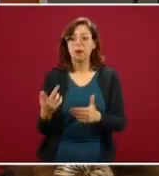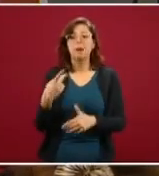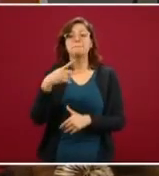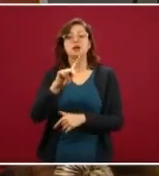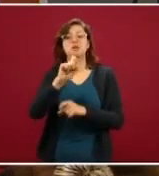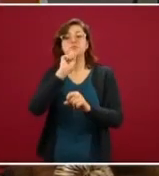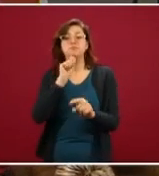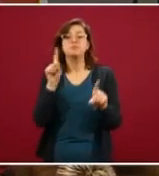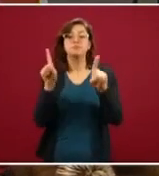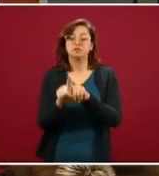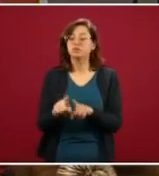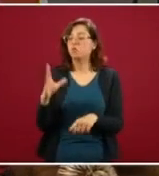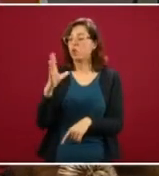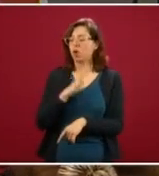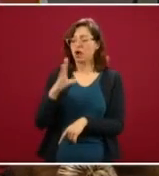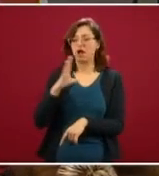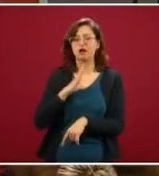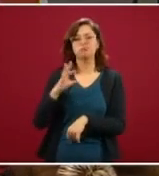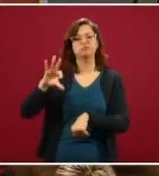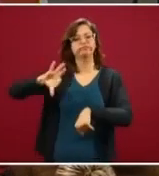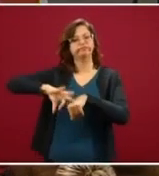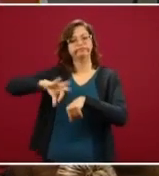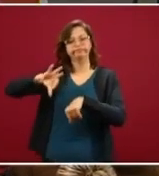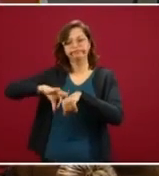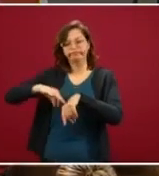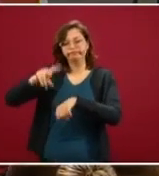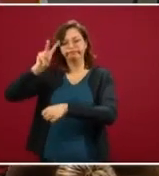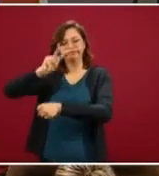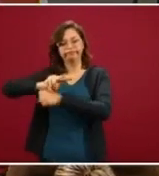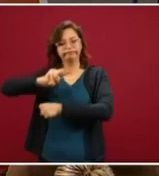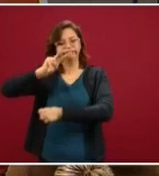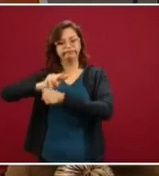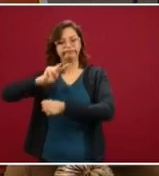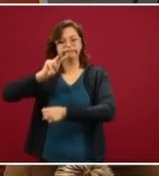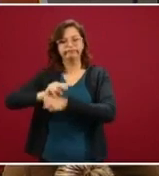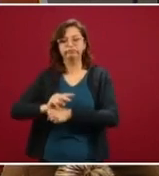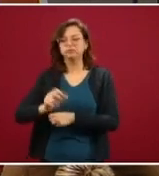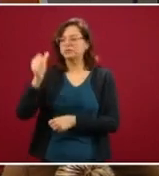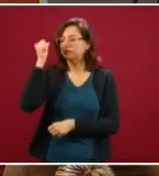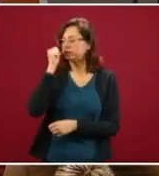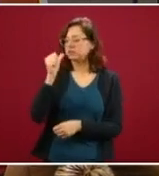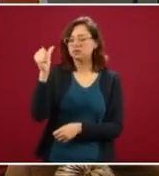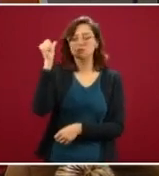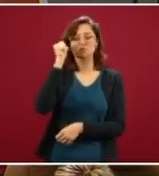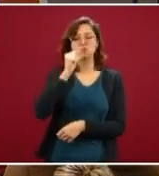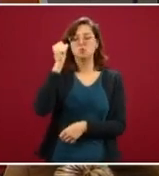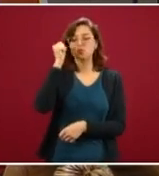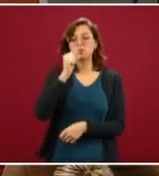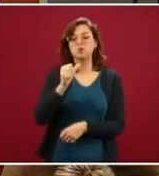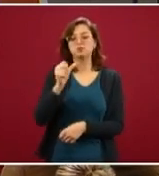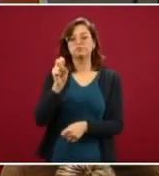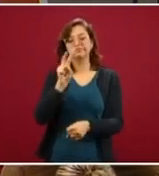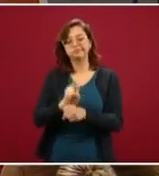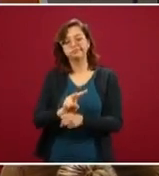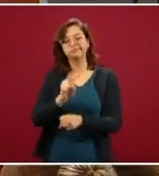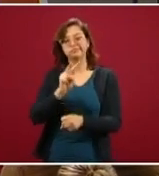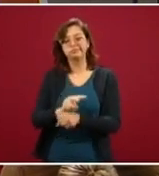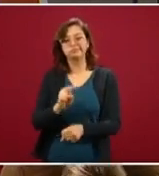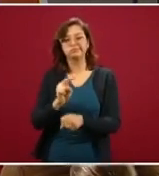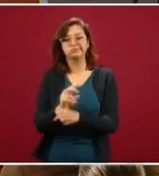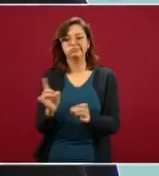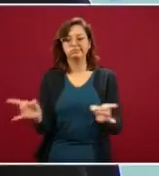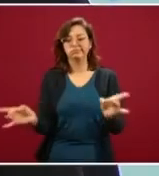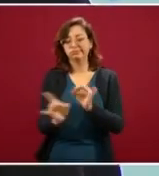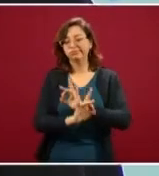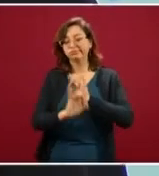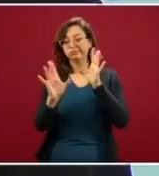sujetos a la farmacovigilancia, que es un proceso para estar alertando, monitoreando y alertando sobre